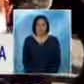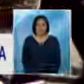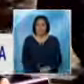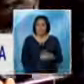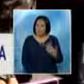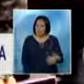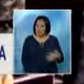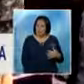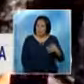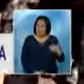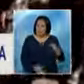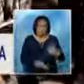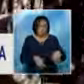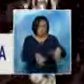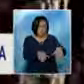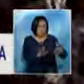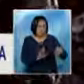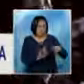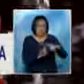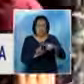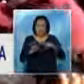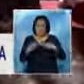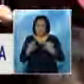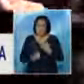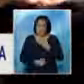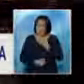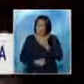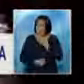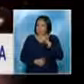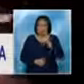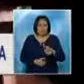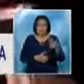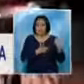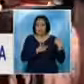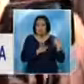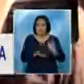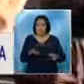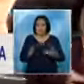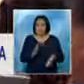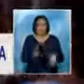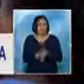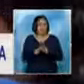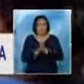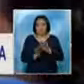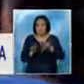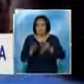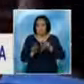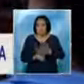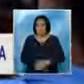Durante el funeral, sus familiares exigieron que se determinen responsables y se haga justicia.